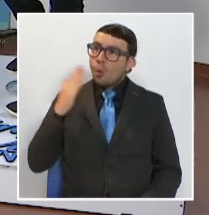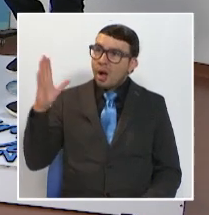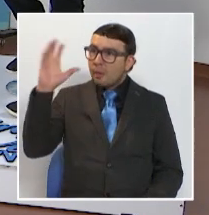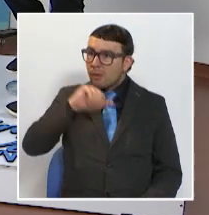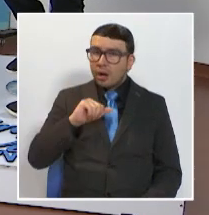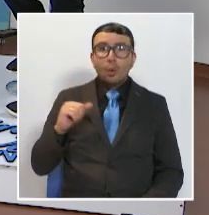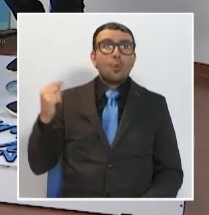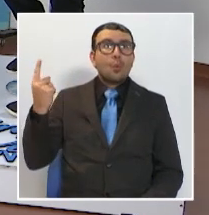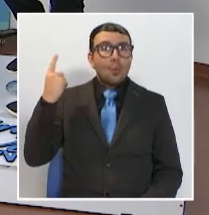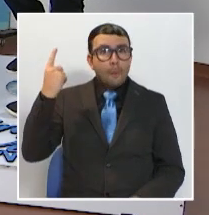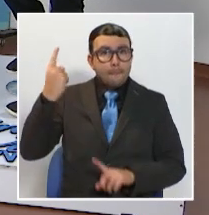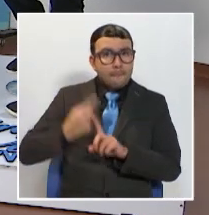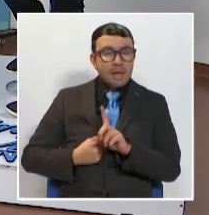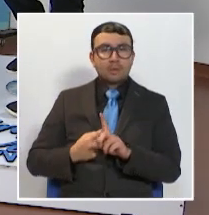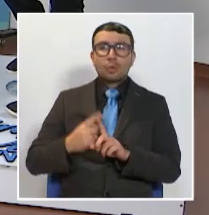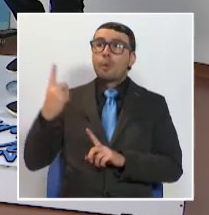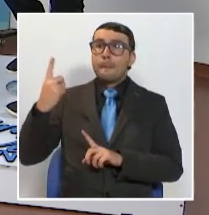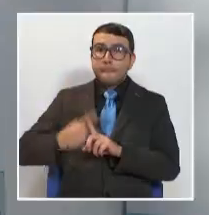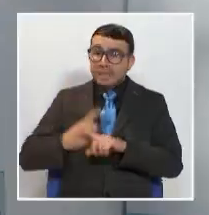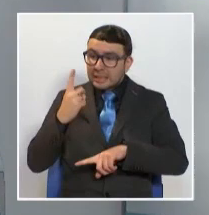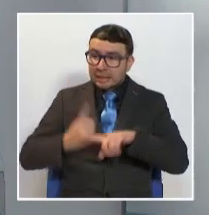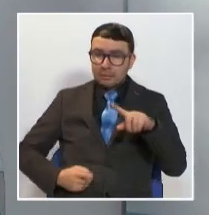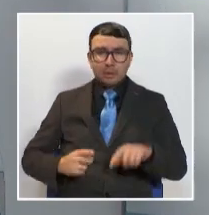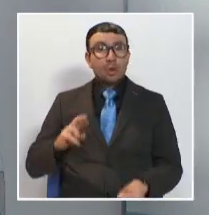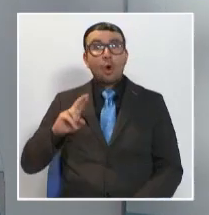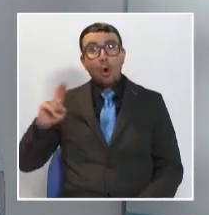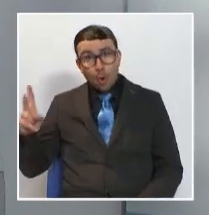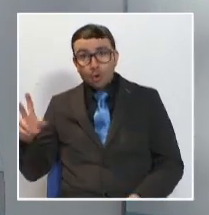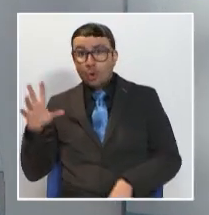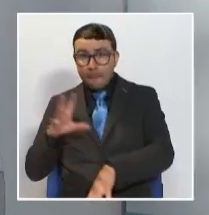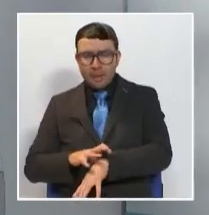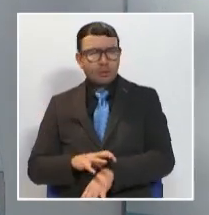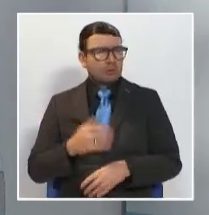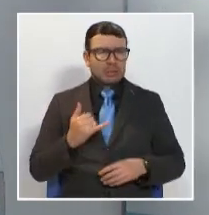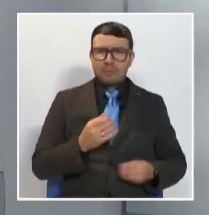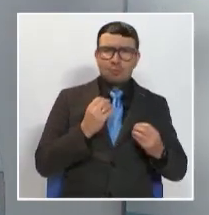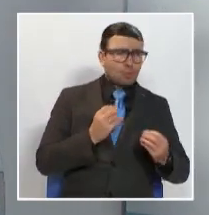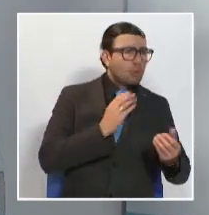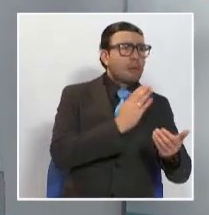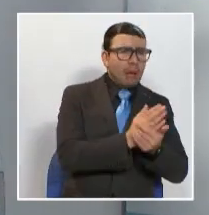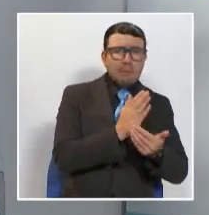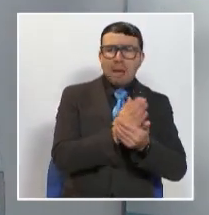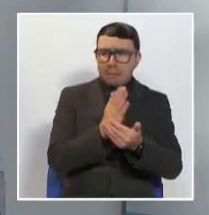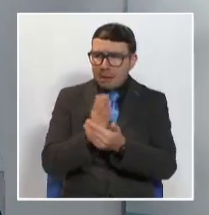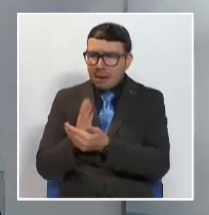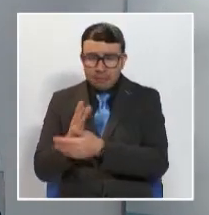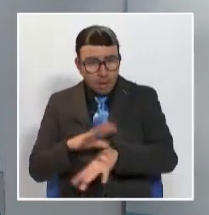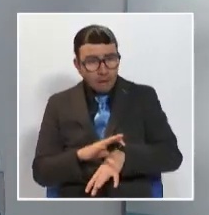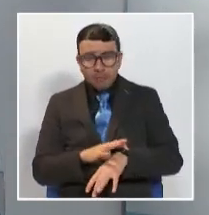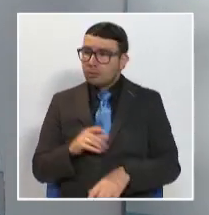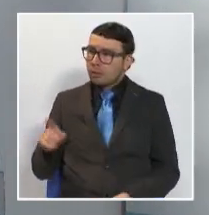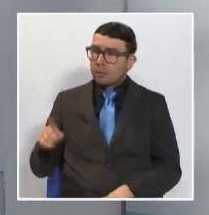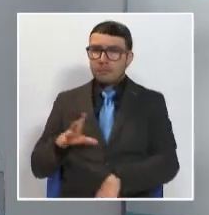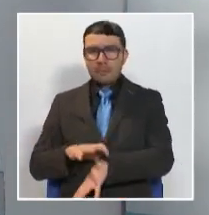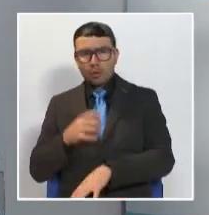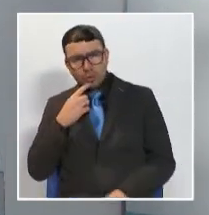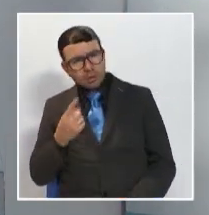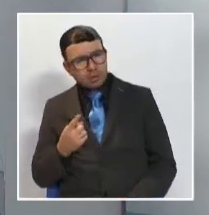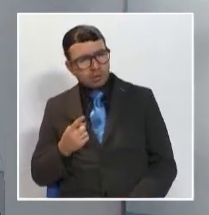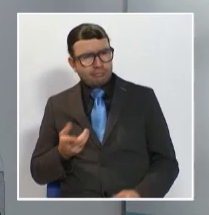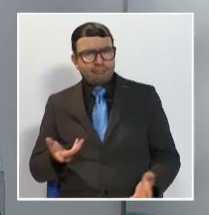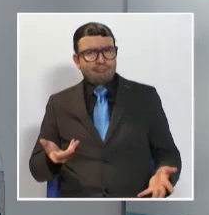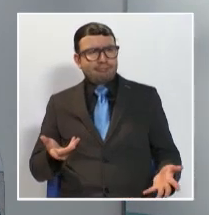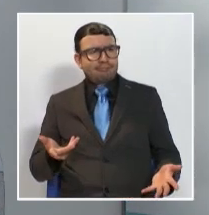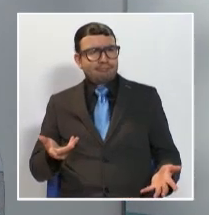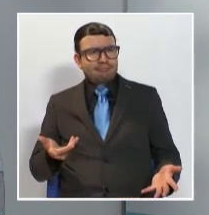un mes, mes y medio, que lo miró otro médico, porque ya lo han visto muchos, y nos dijo, pues hombre, ¿cómo le ocurre